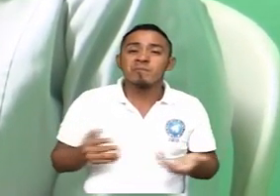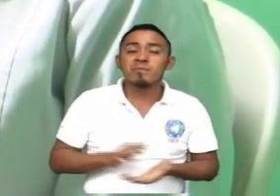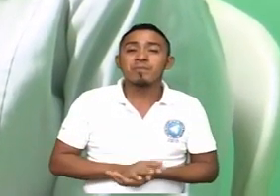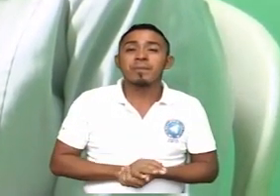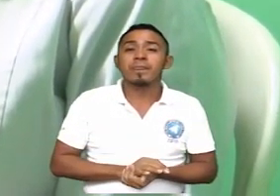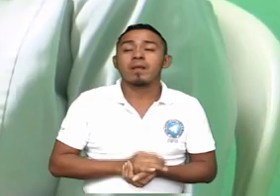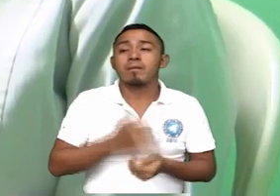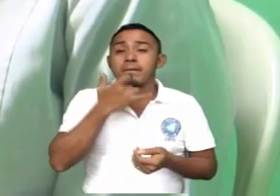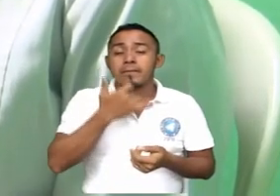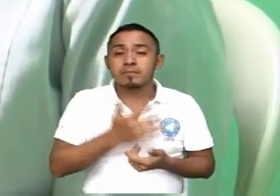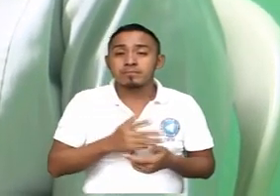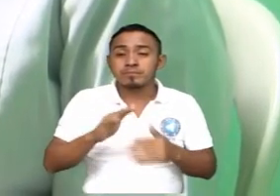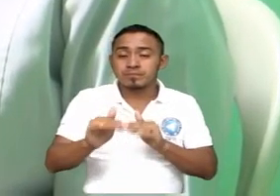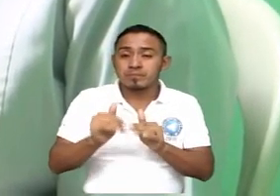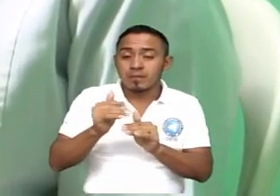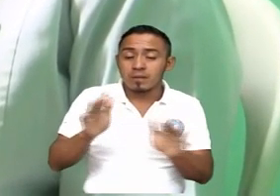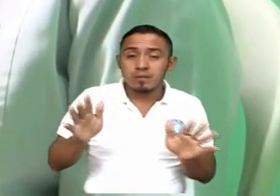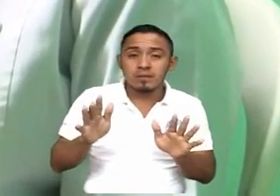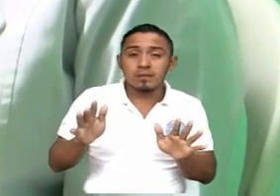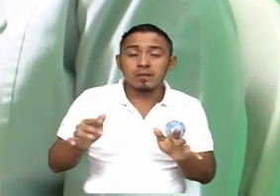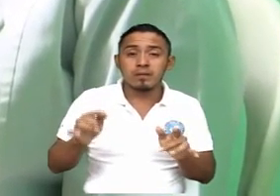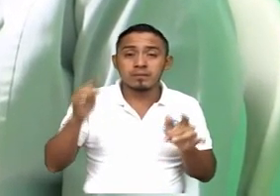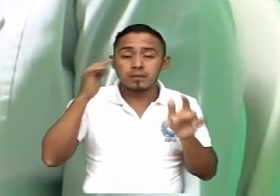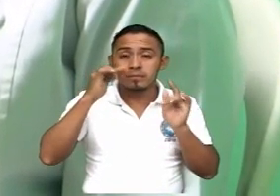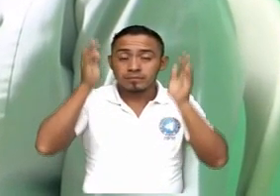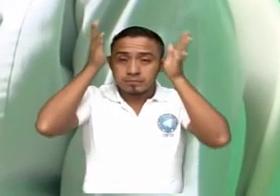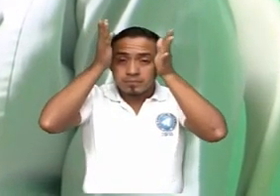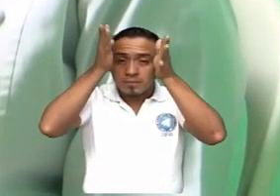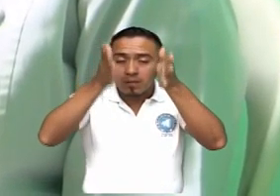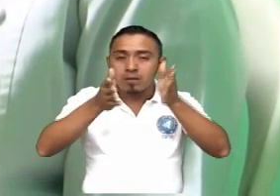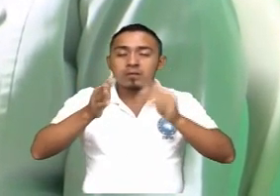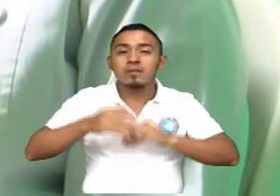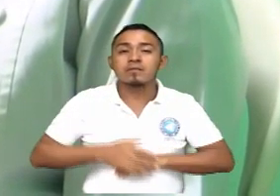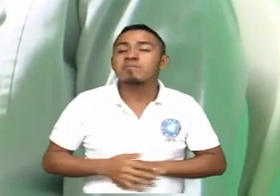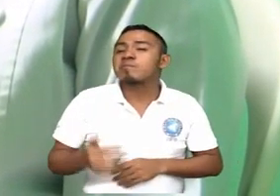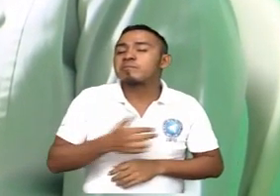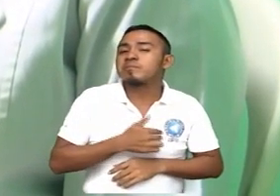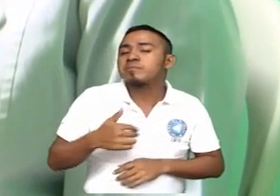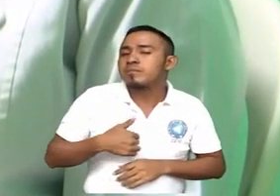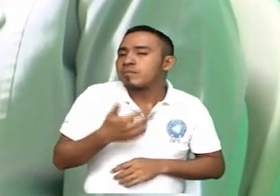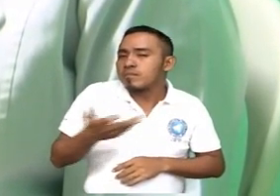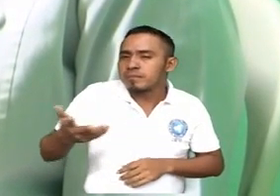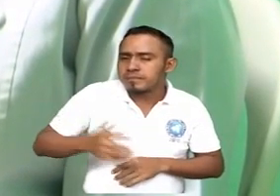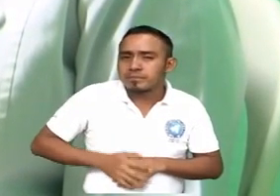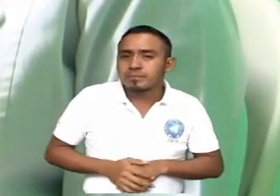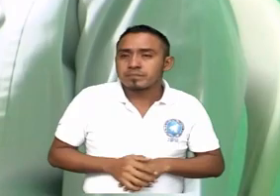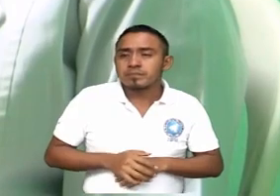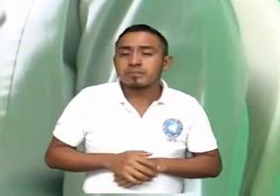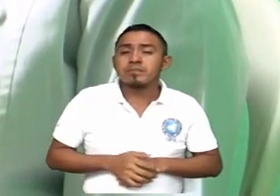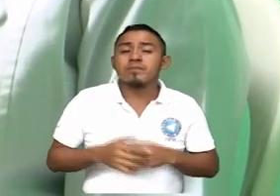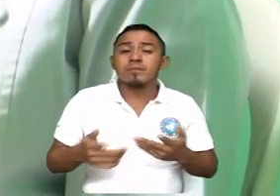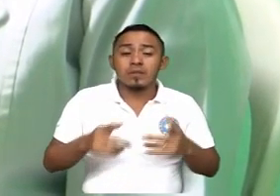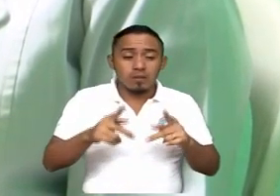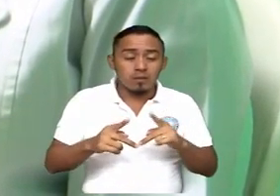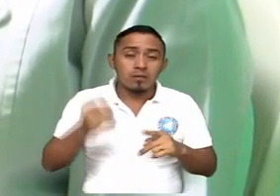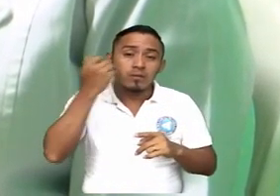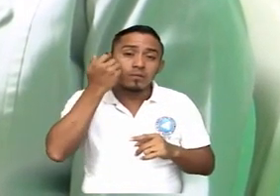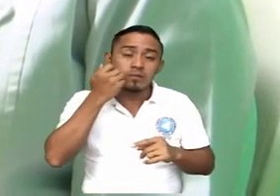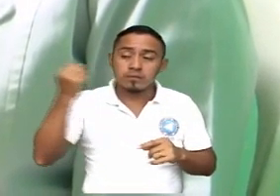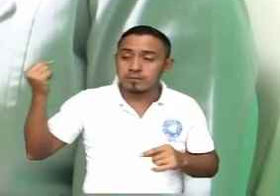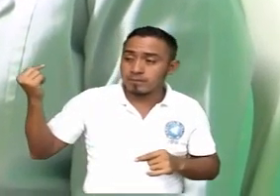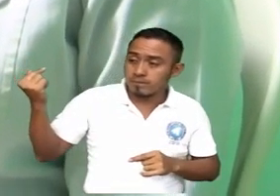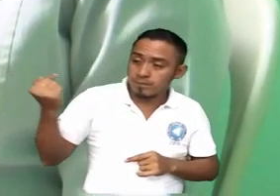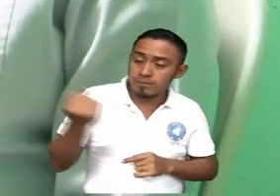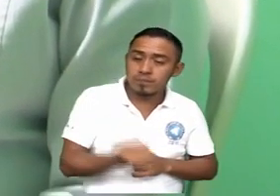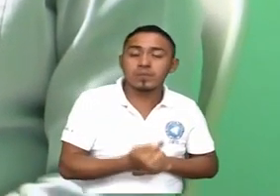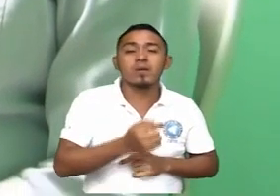última área que se afecta es la visión central. ¿Y qué se hace en ese entonces cuando ya viene un paciente con,